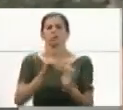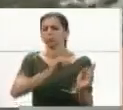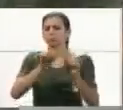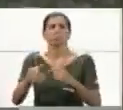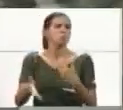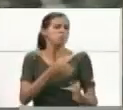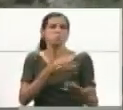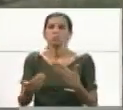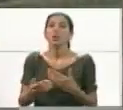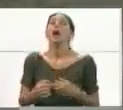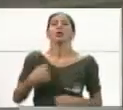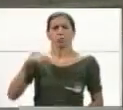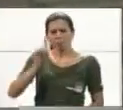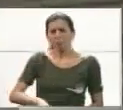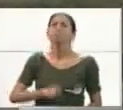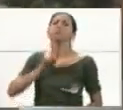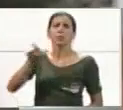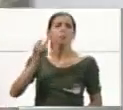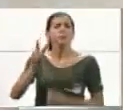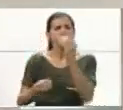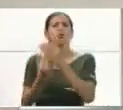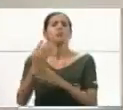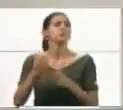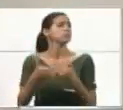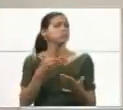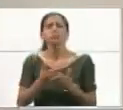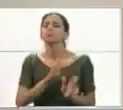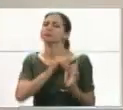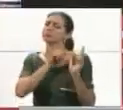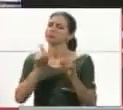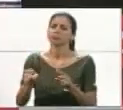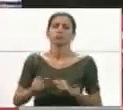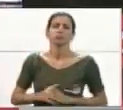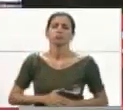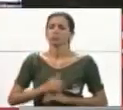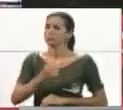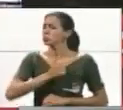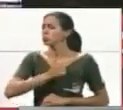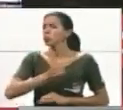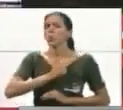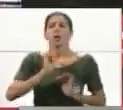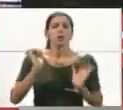pase lo que pase. Nosotros vamos para Miraflores, pase lo que pase.